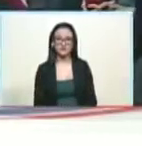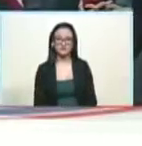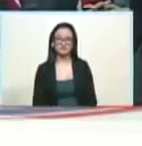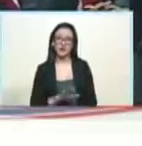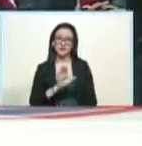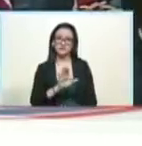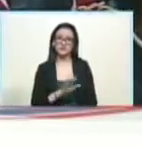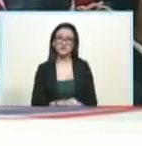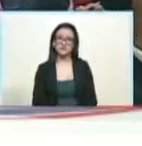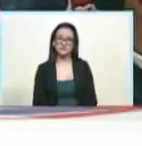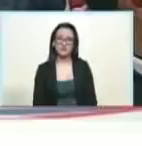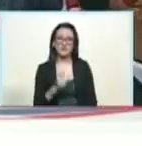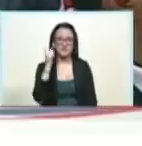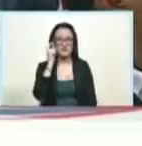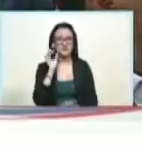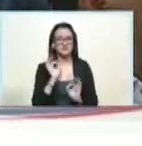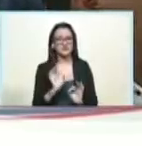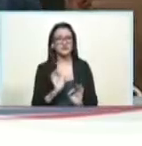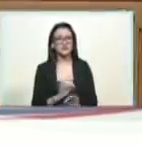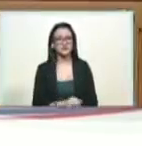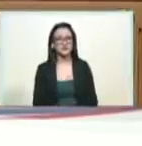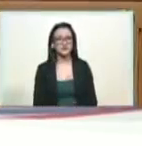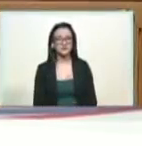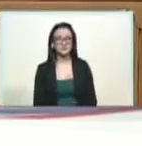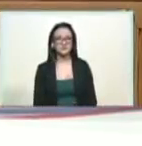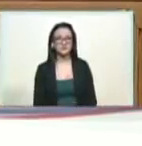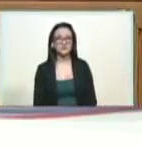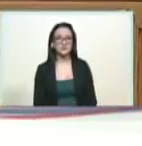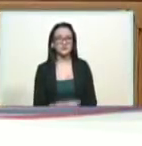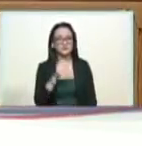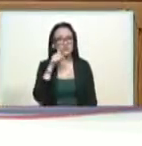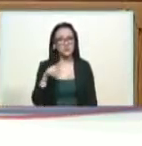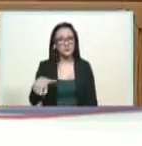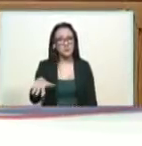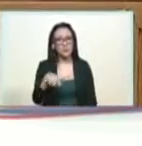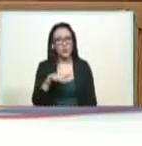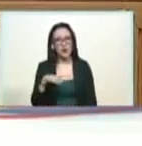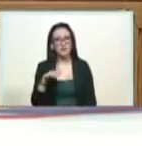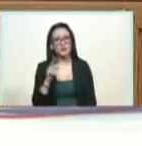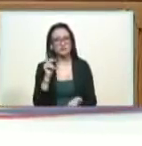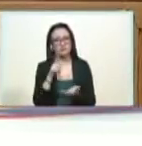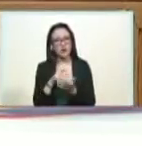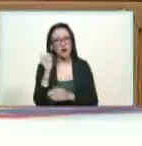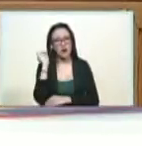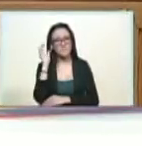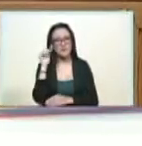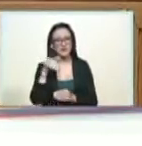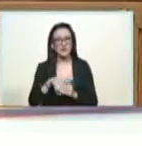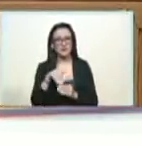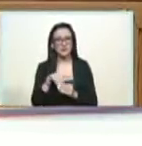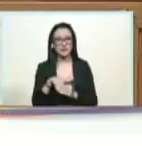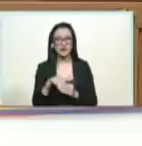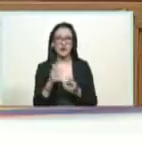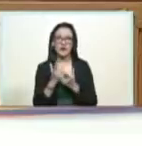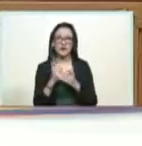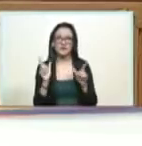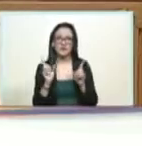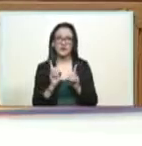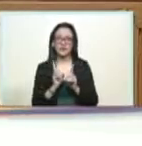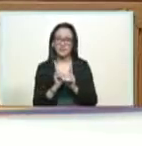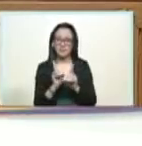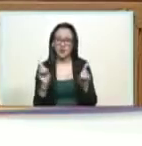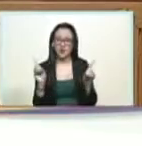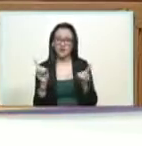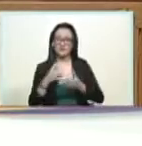fue. La fecha señalada, nuestro pueblo acudió a la campaña electoral libre,